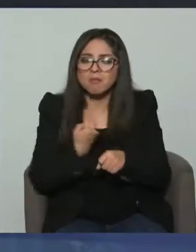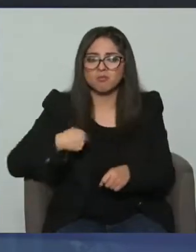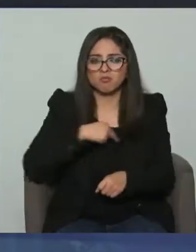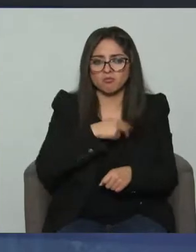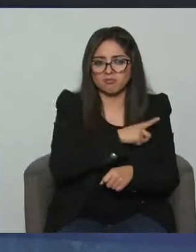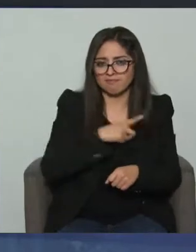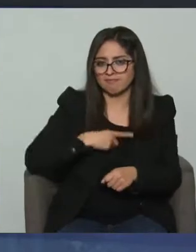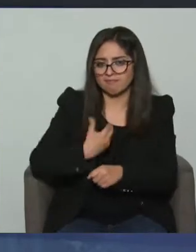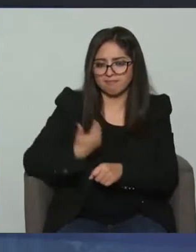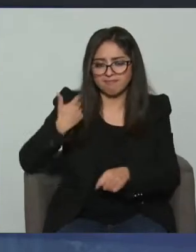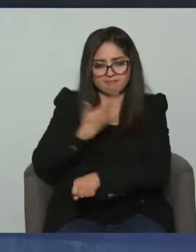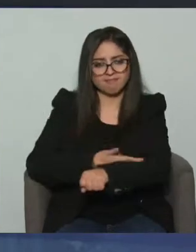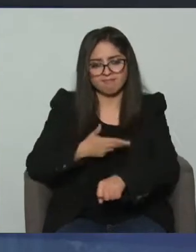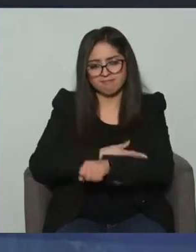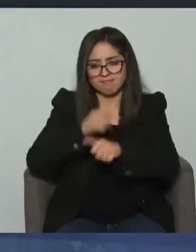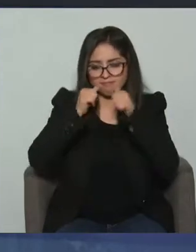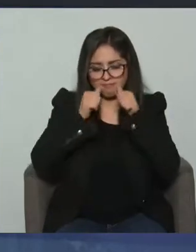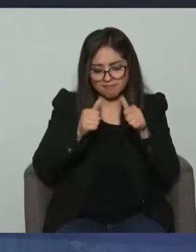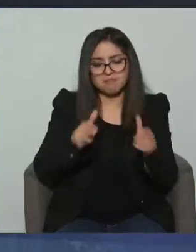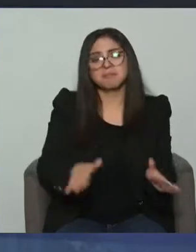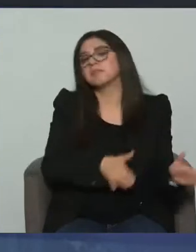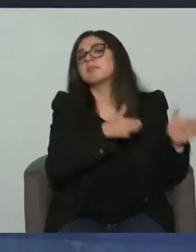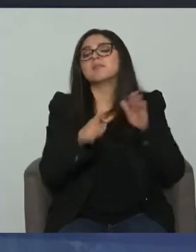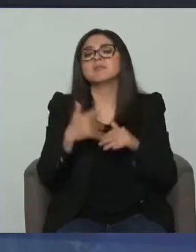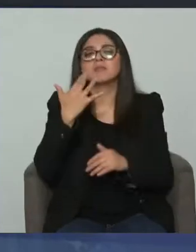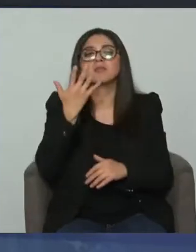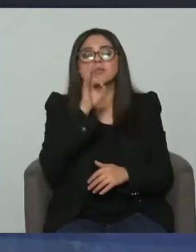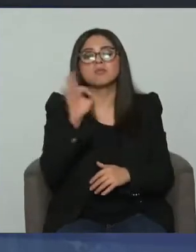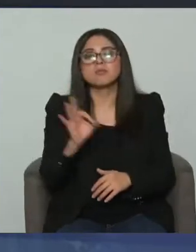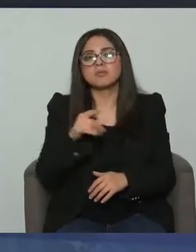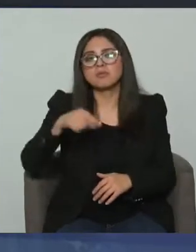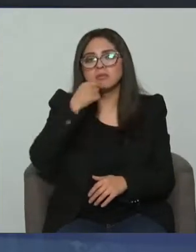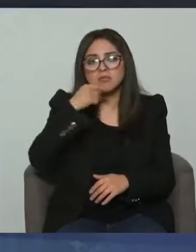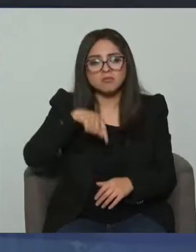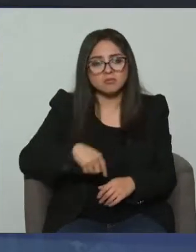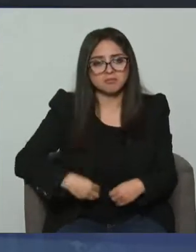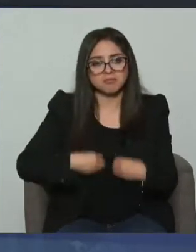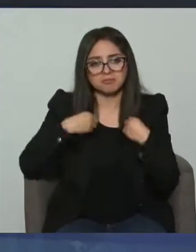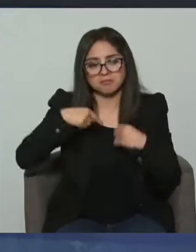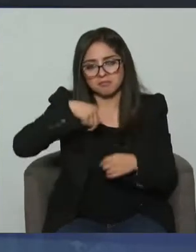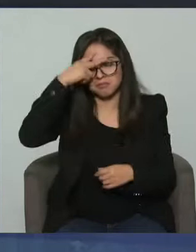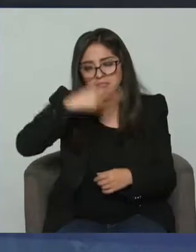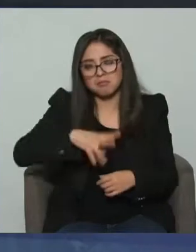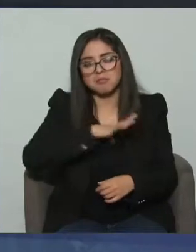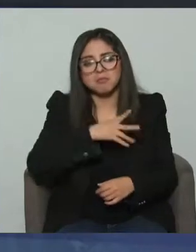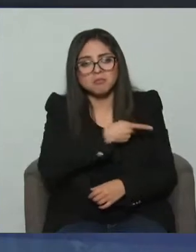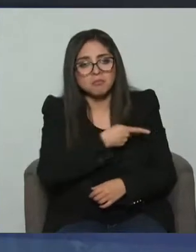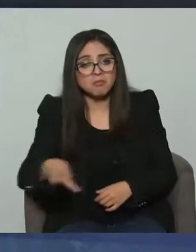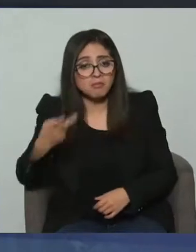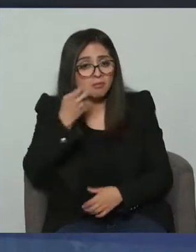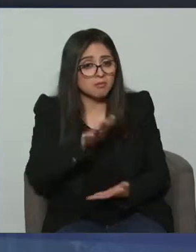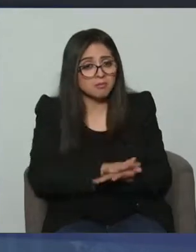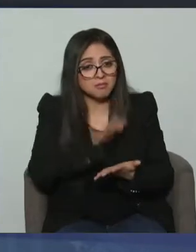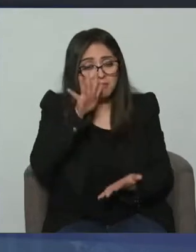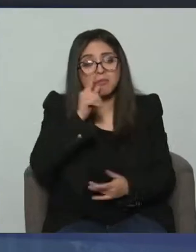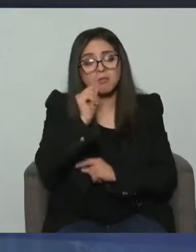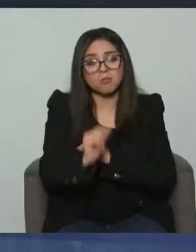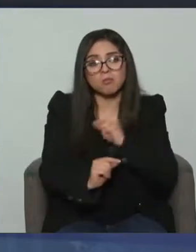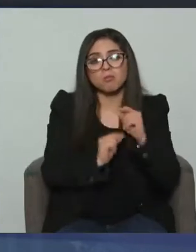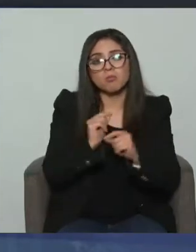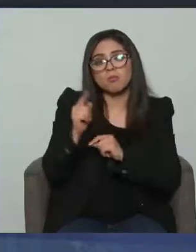el respeto a los niños y a las niñas, pero sabemos que finalmente son un reflejo de lo que está ocurriendo tanto a nivel del